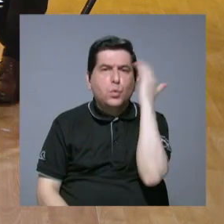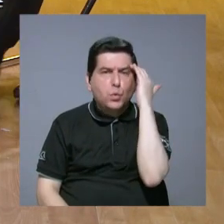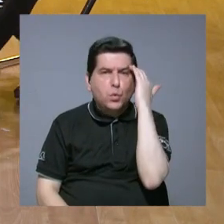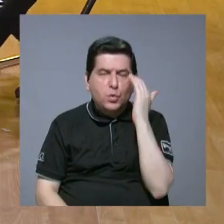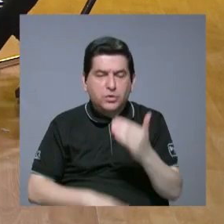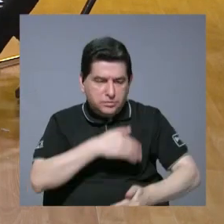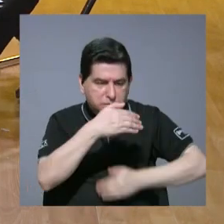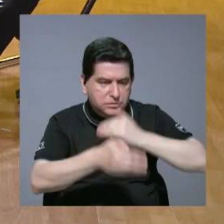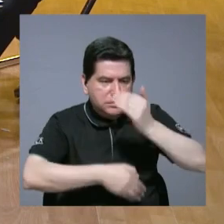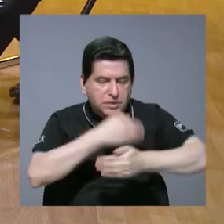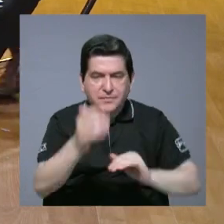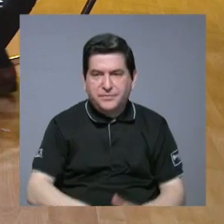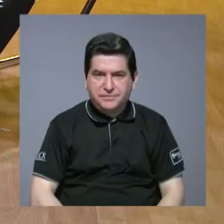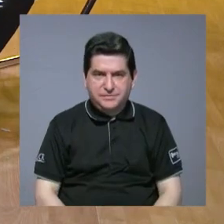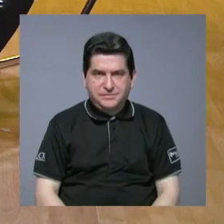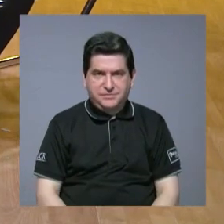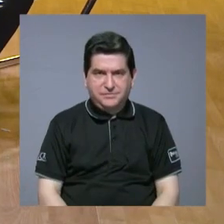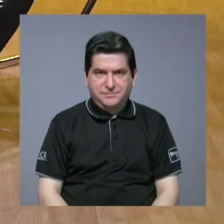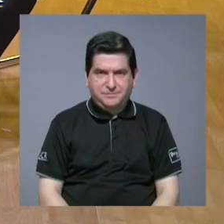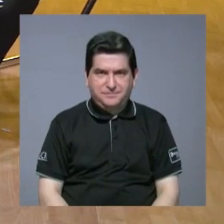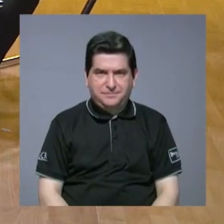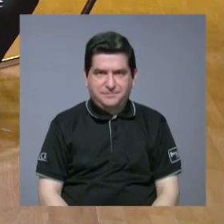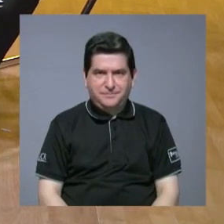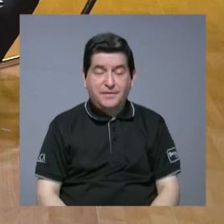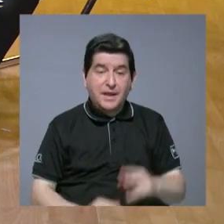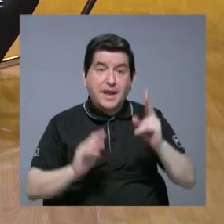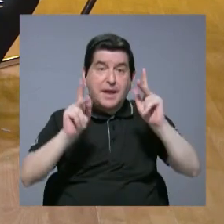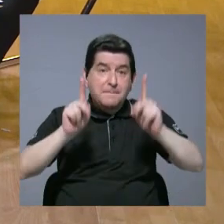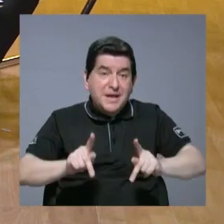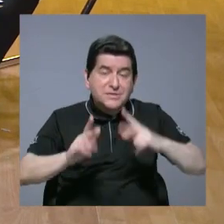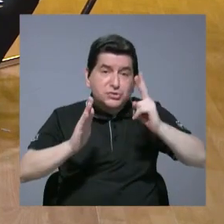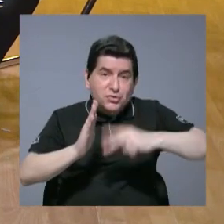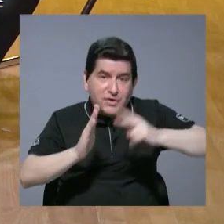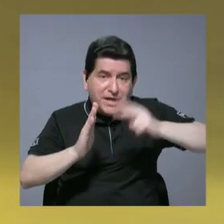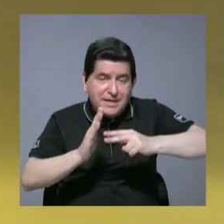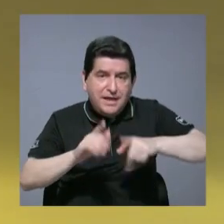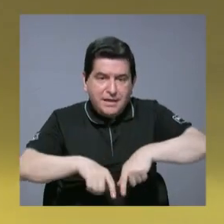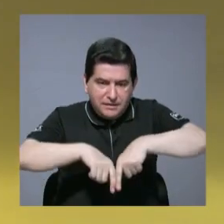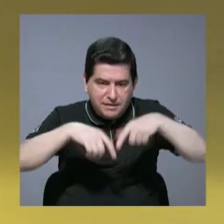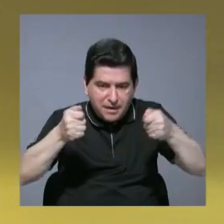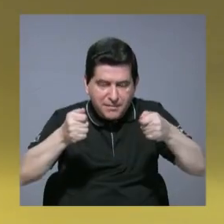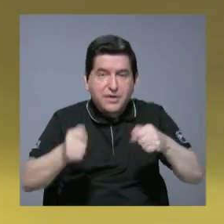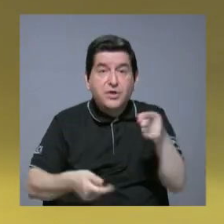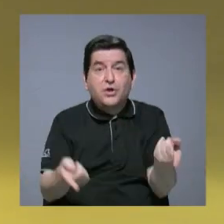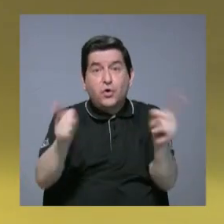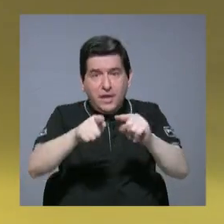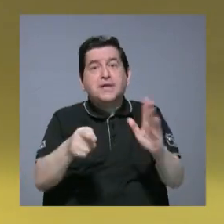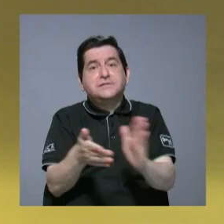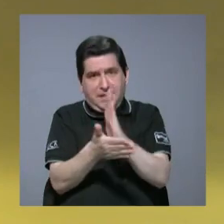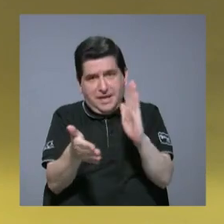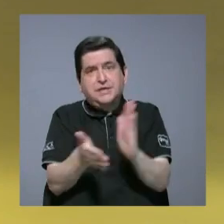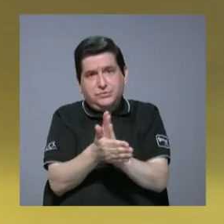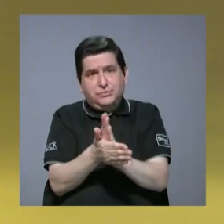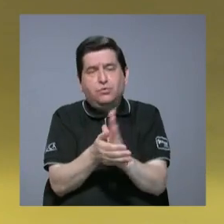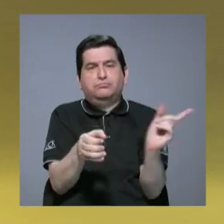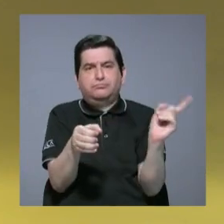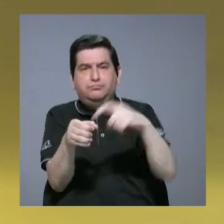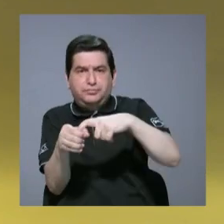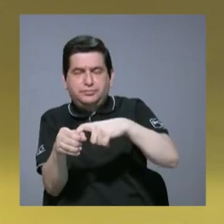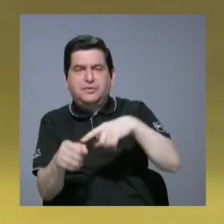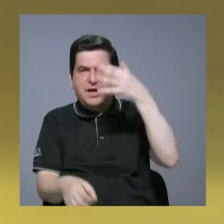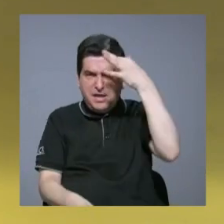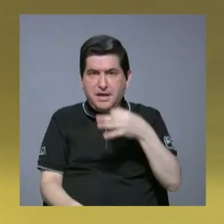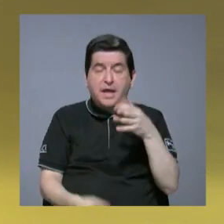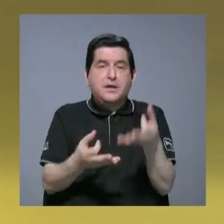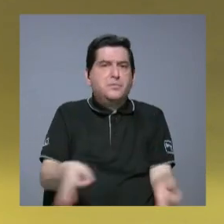del proceso. Bueno, de manera que los lectores de los diarios, en ese caso esos dos suscriptores, ellos consideran